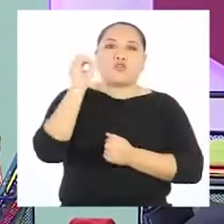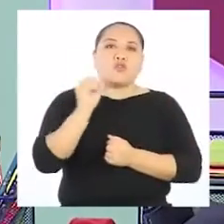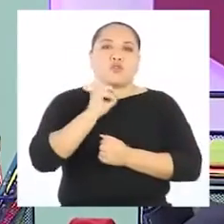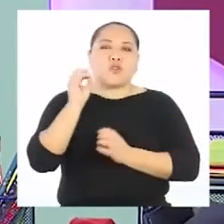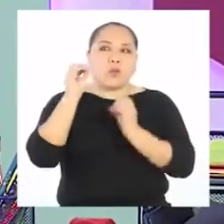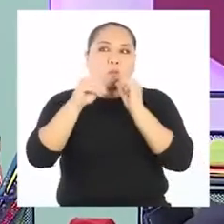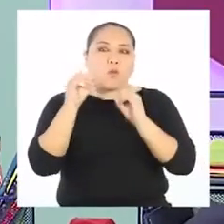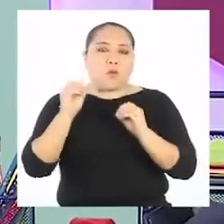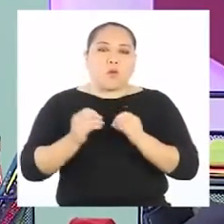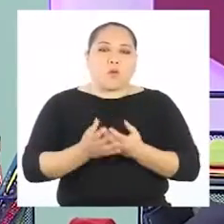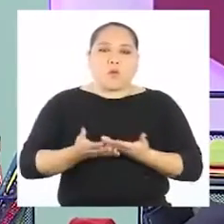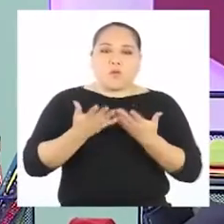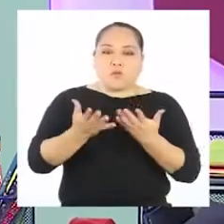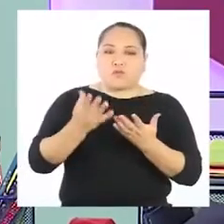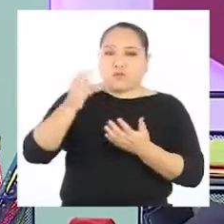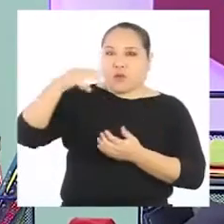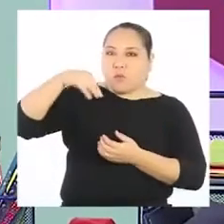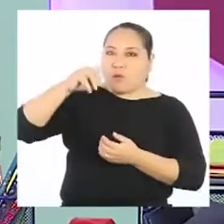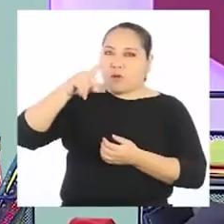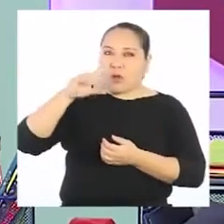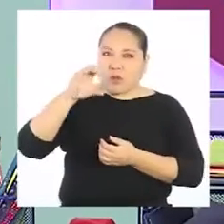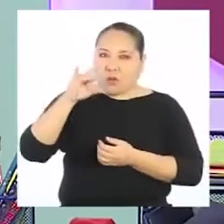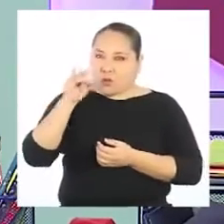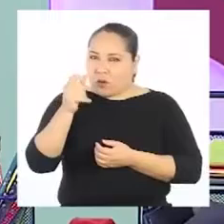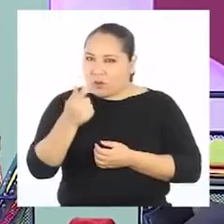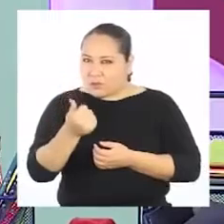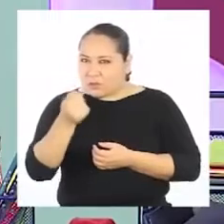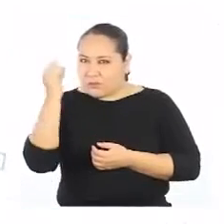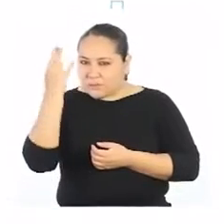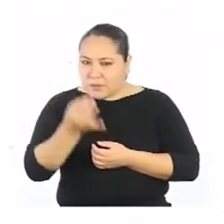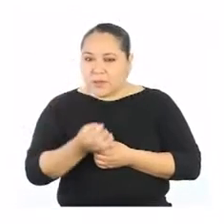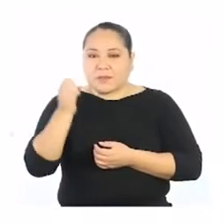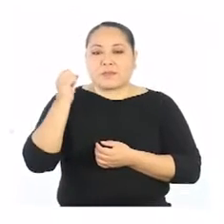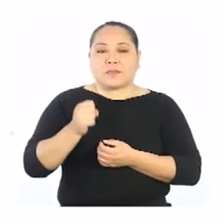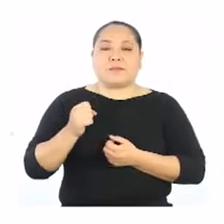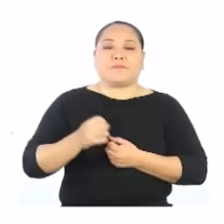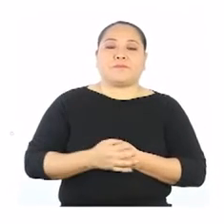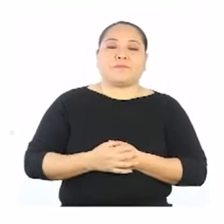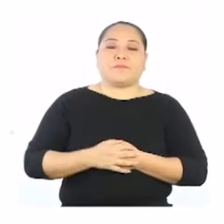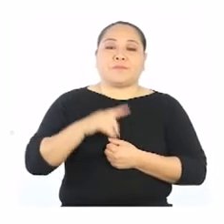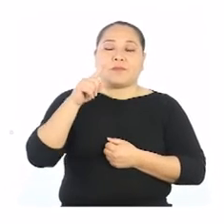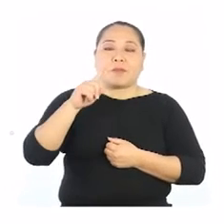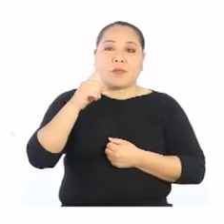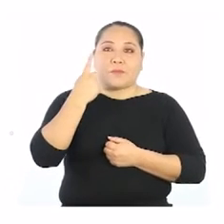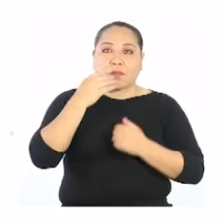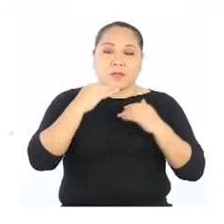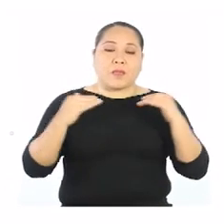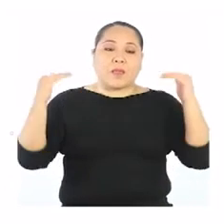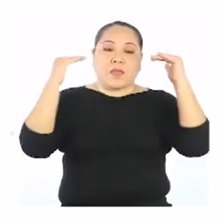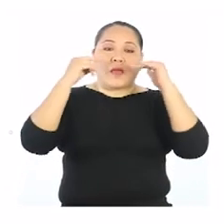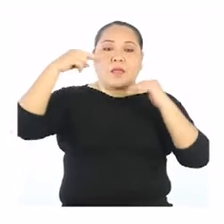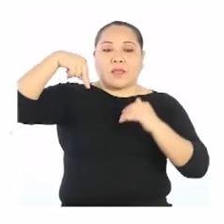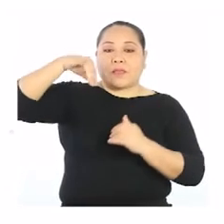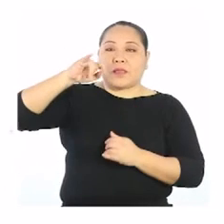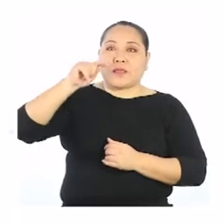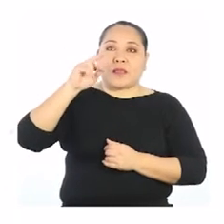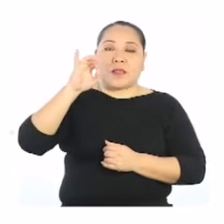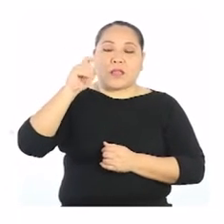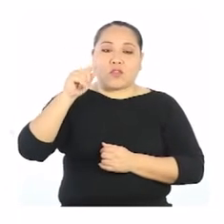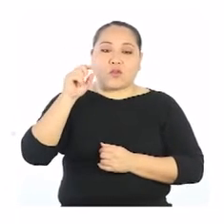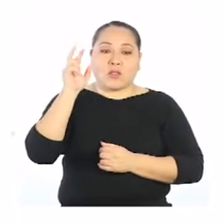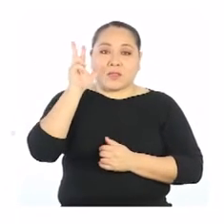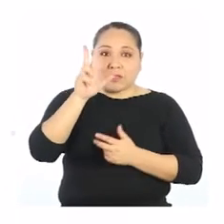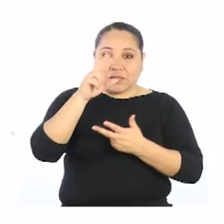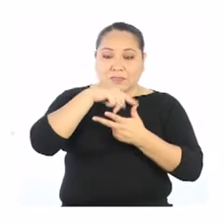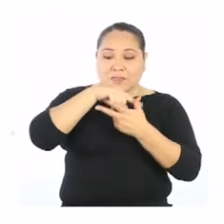oxígeno que aportan en forma de oxígeno molecular. ¿No es así? Así es. En el caso de los nitratos,